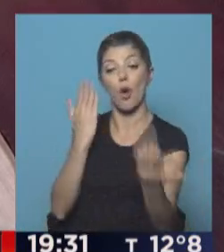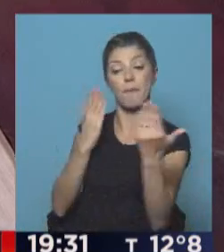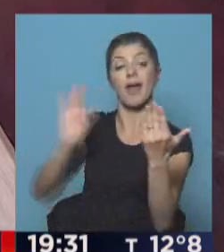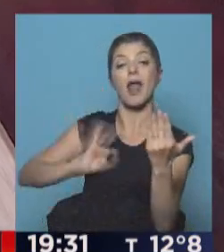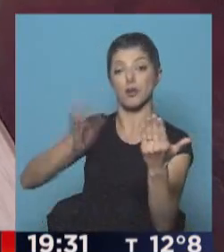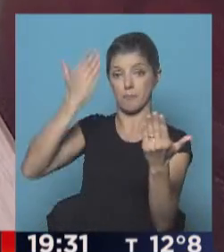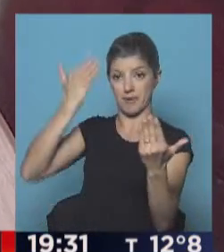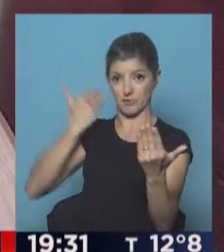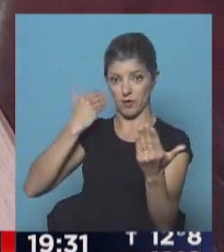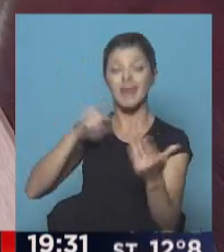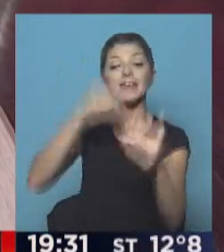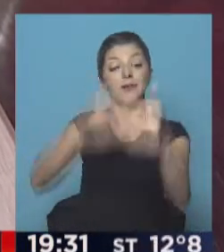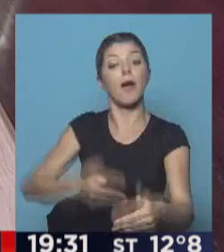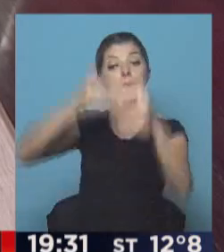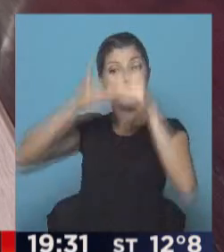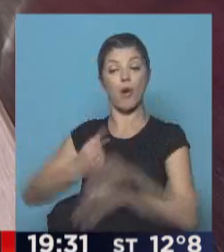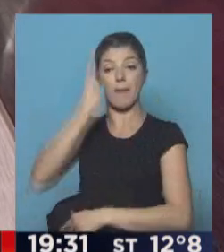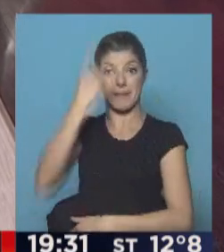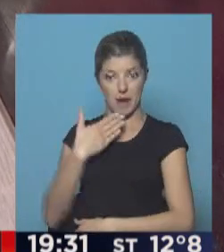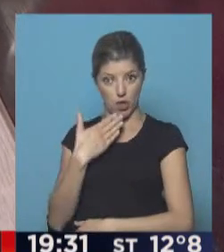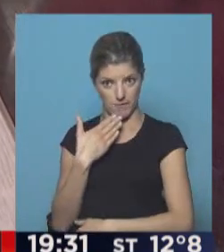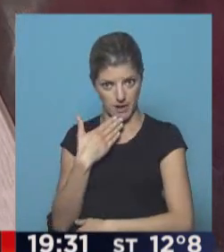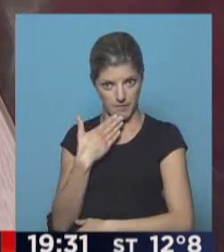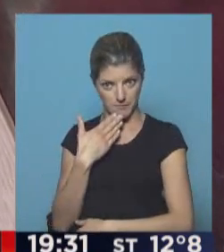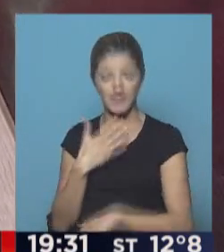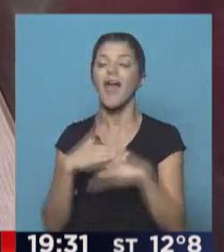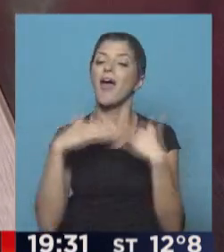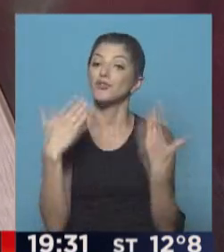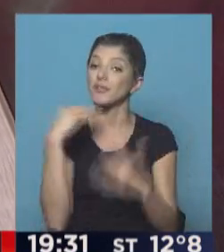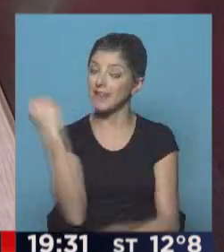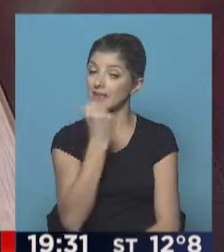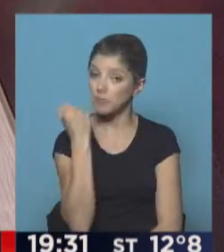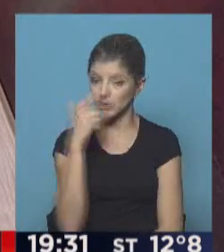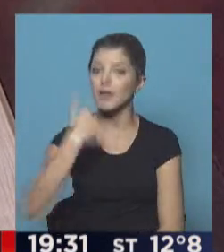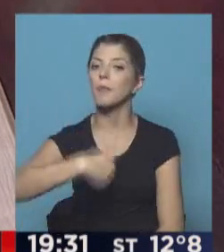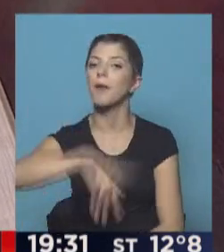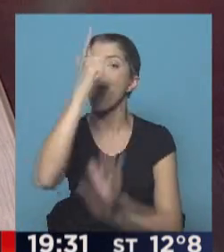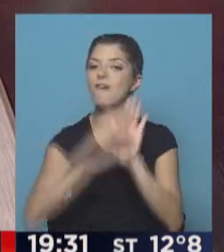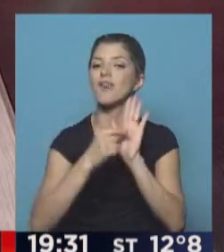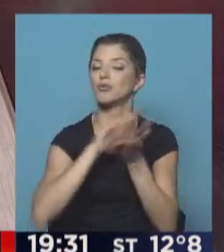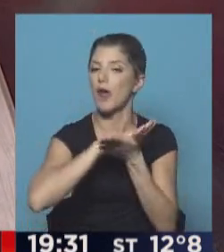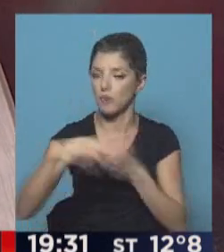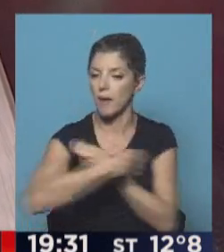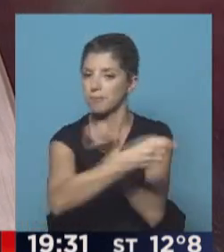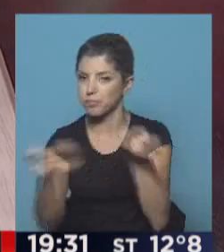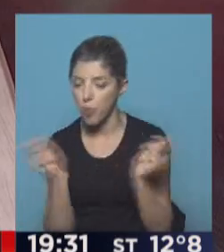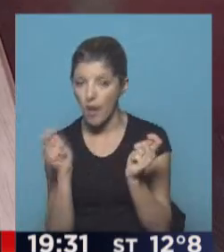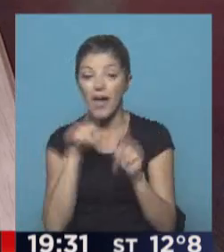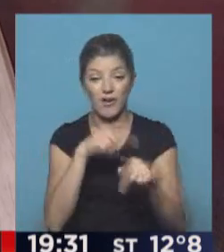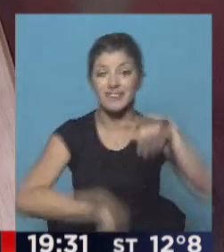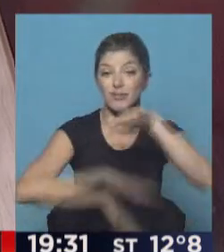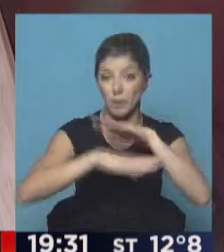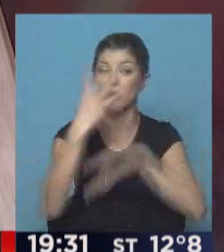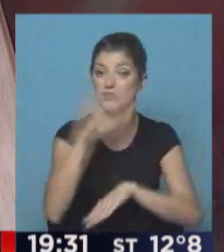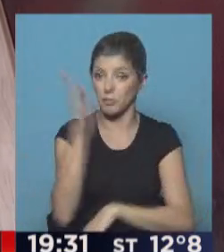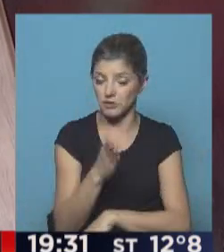al 1 de abril. Lo importante para los usuarios entonces, le va a llegar una nueva factura con ese tope del 400%